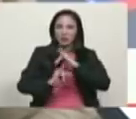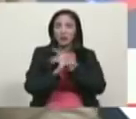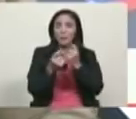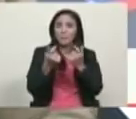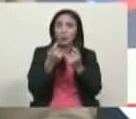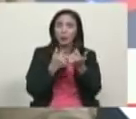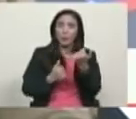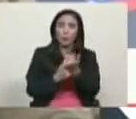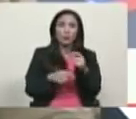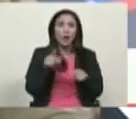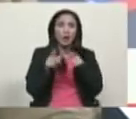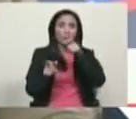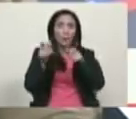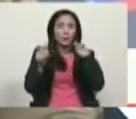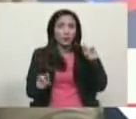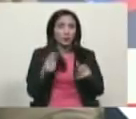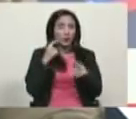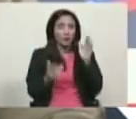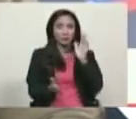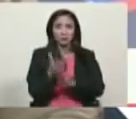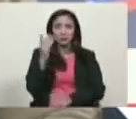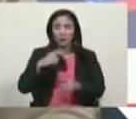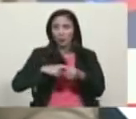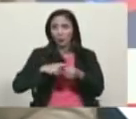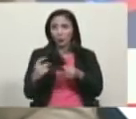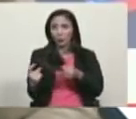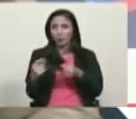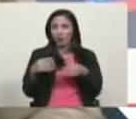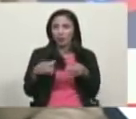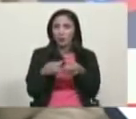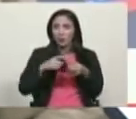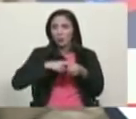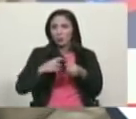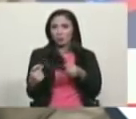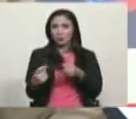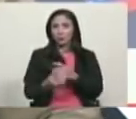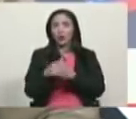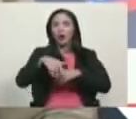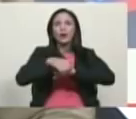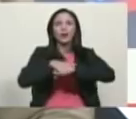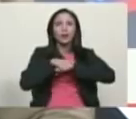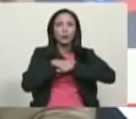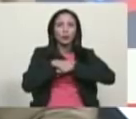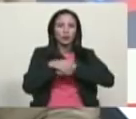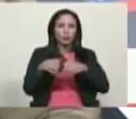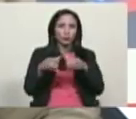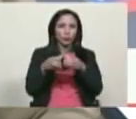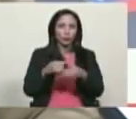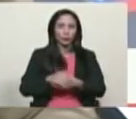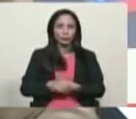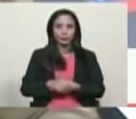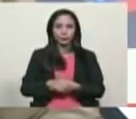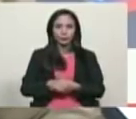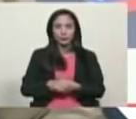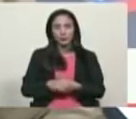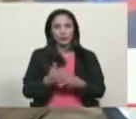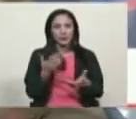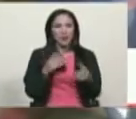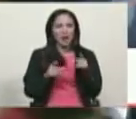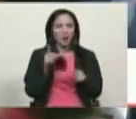Hubo mucha gente que se vino de lo que hoy es el Reino Unido y